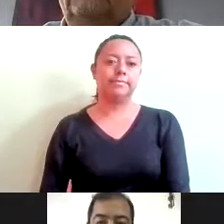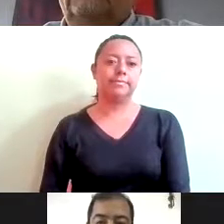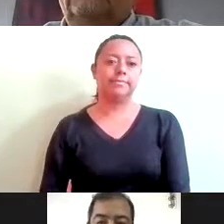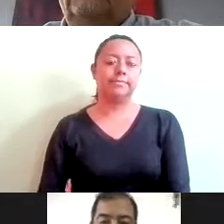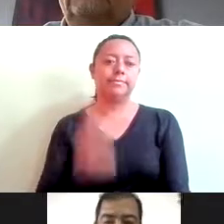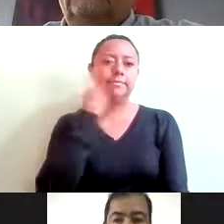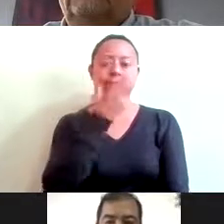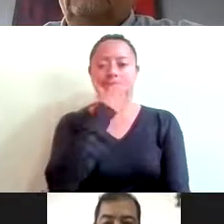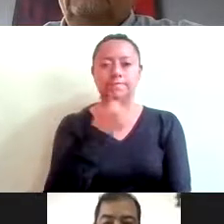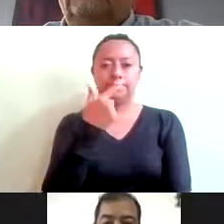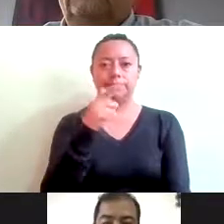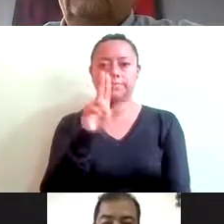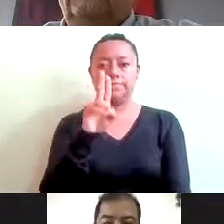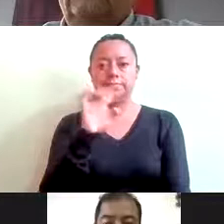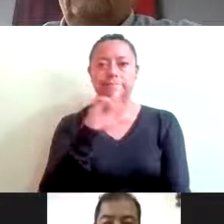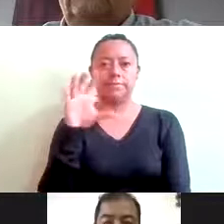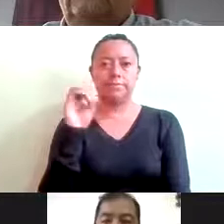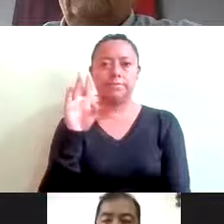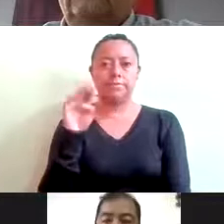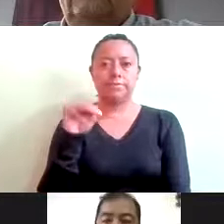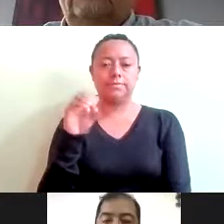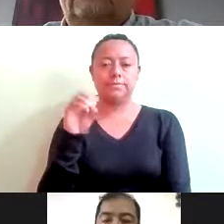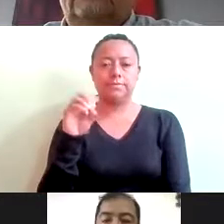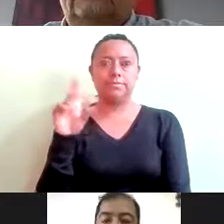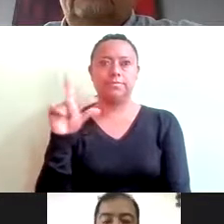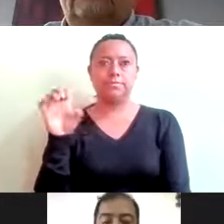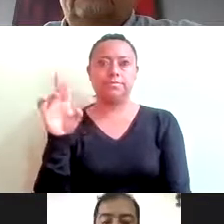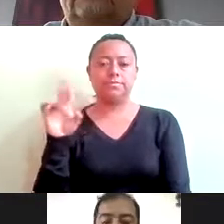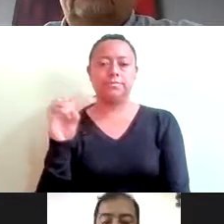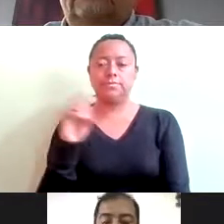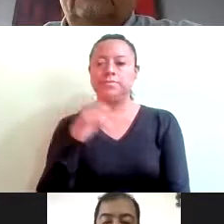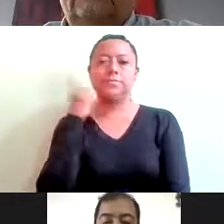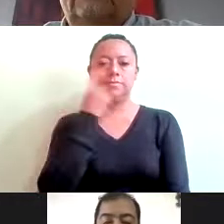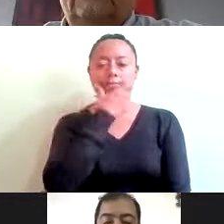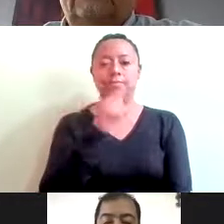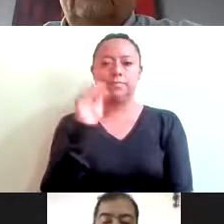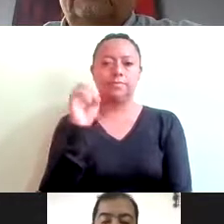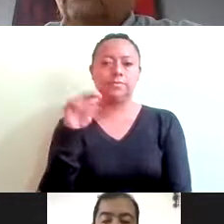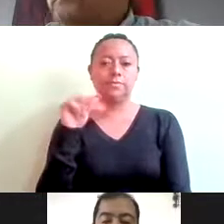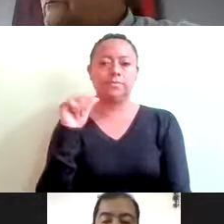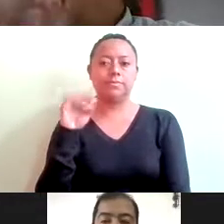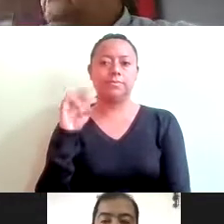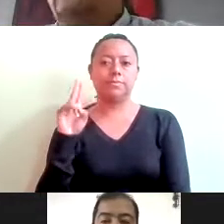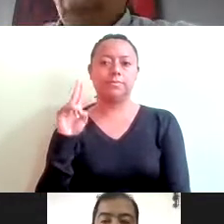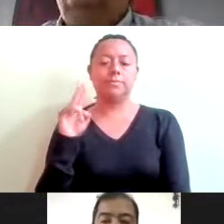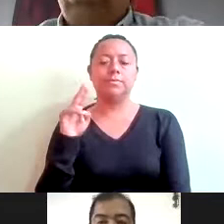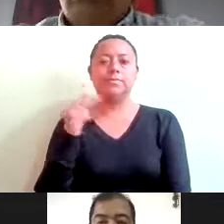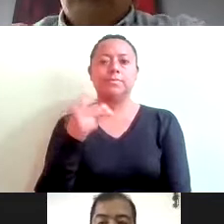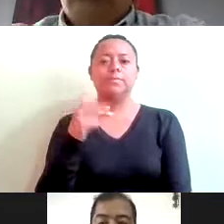Diputado Guillermo Lerdo. Diputado Armando Tonatiu. Diputado Eleazar Rubio. Rubio Aldarán, a